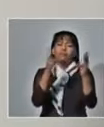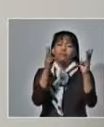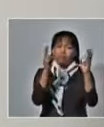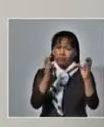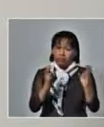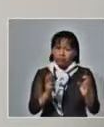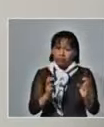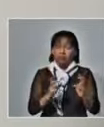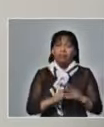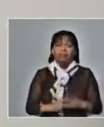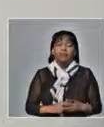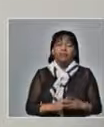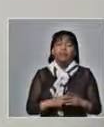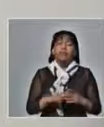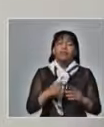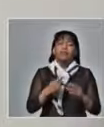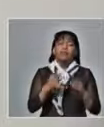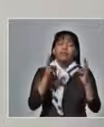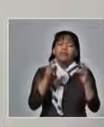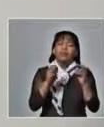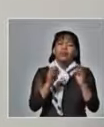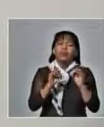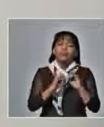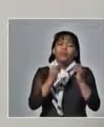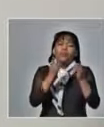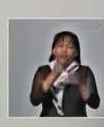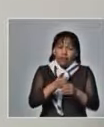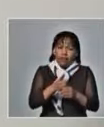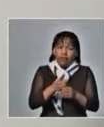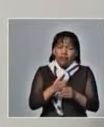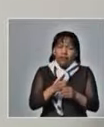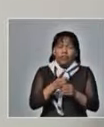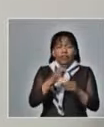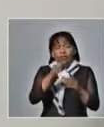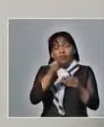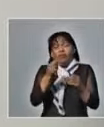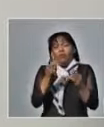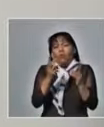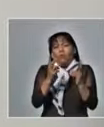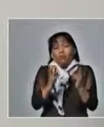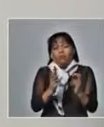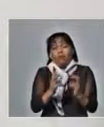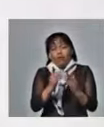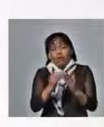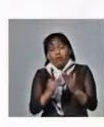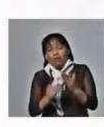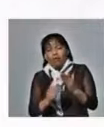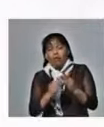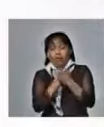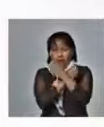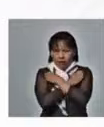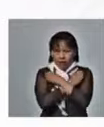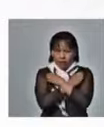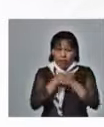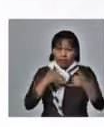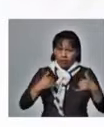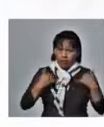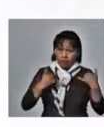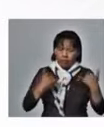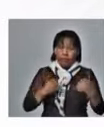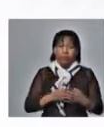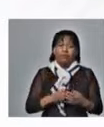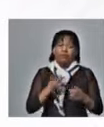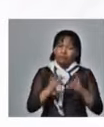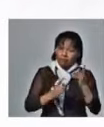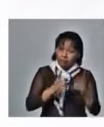rubro temático que tiene que ver con sociedad y con subtemas relacionados con educación, con juventud, con